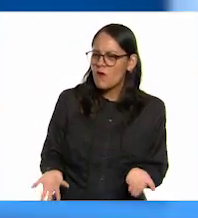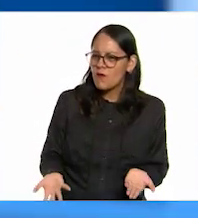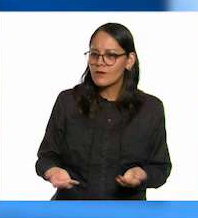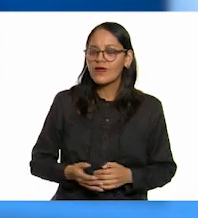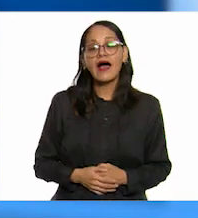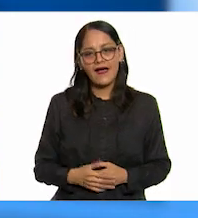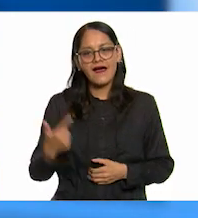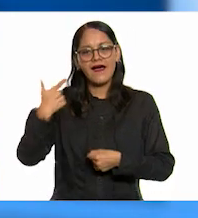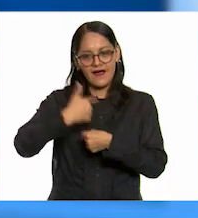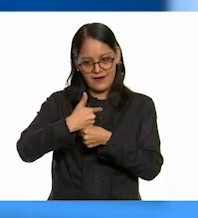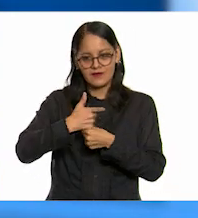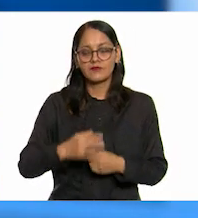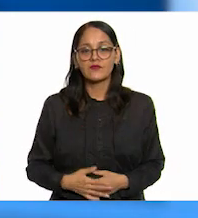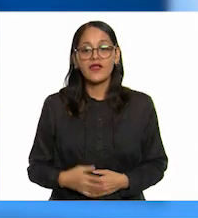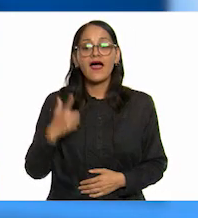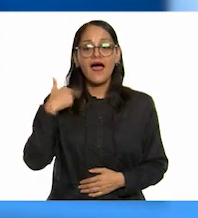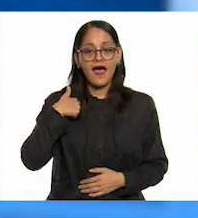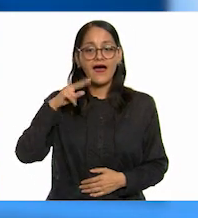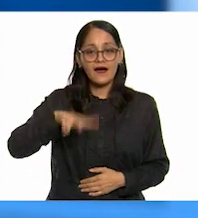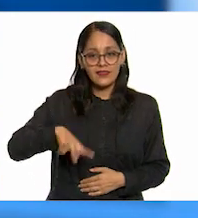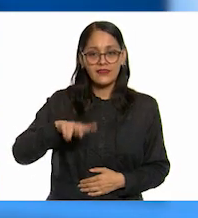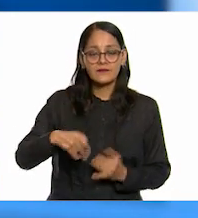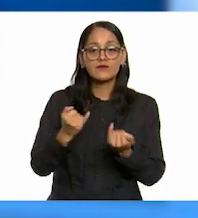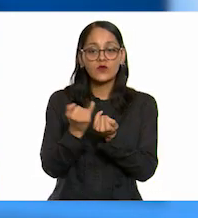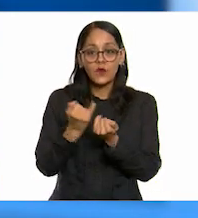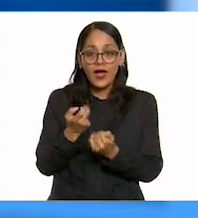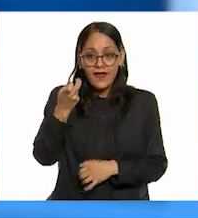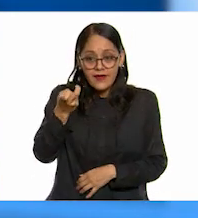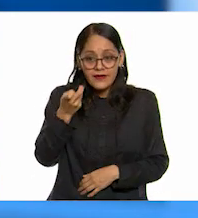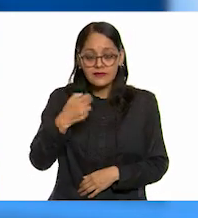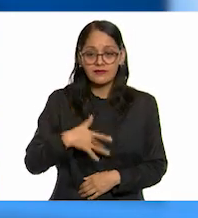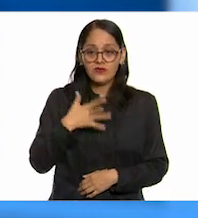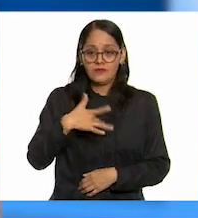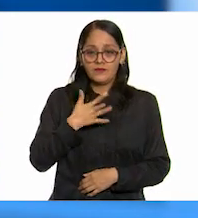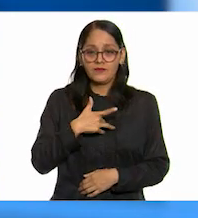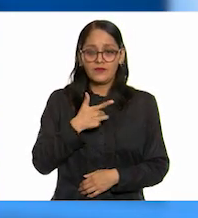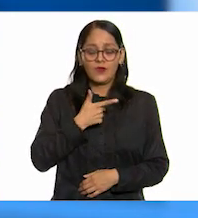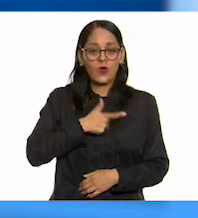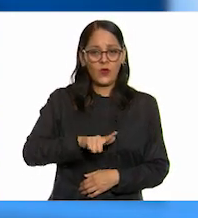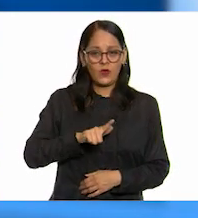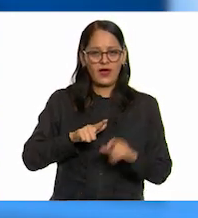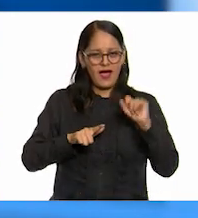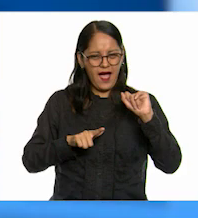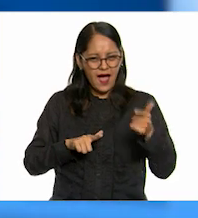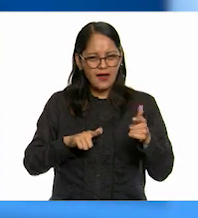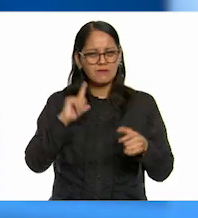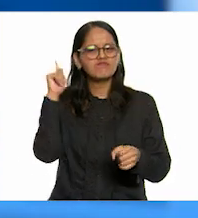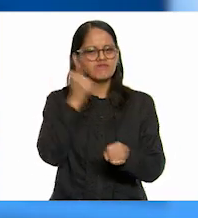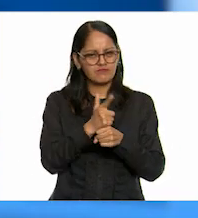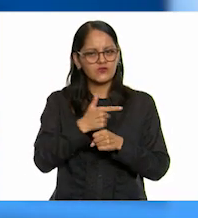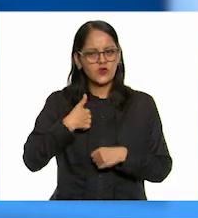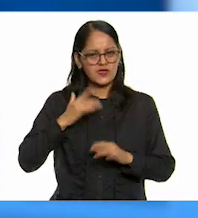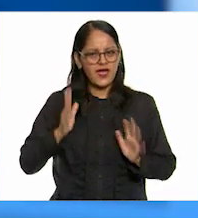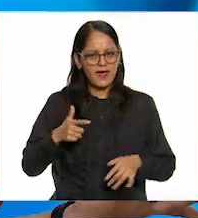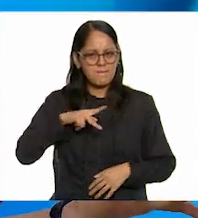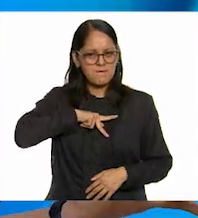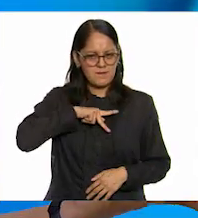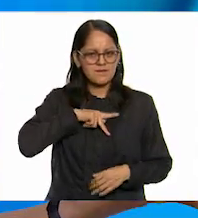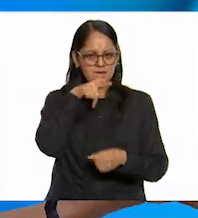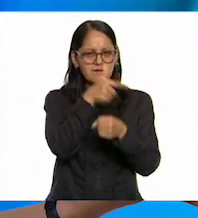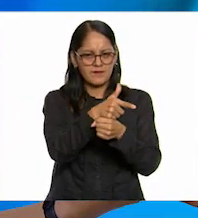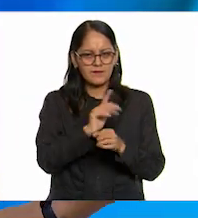de identificar cómo algo que me desagrada se convierte en un fuerte disgusto. A ver,